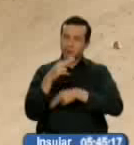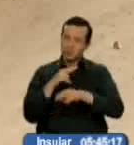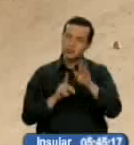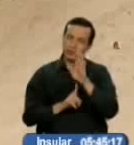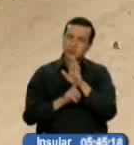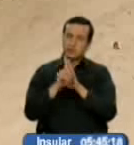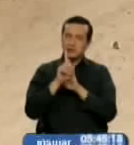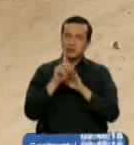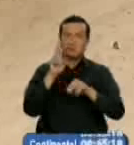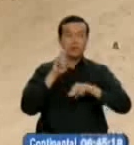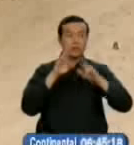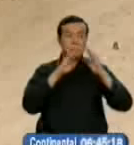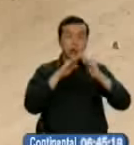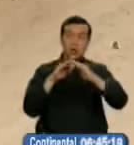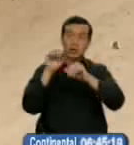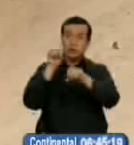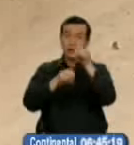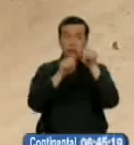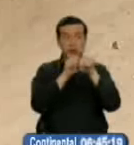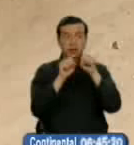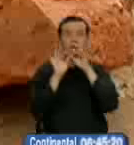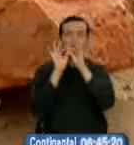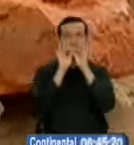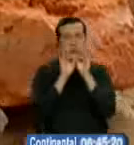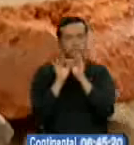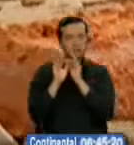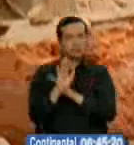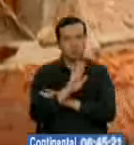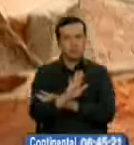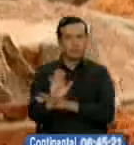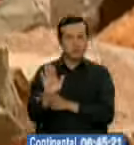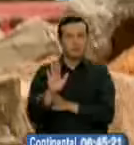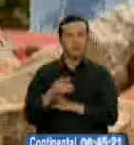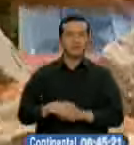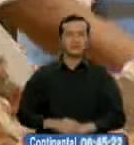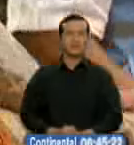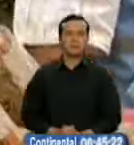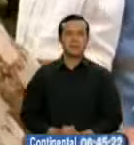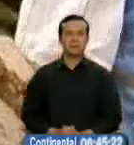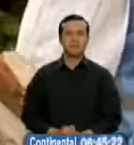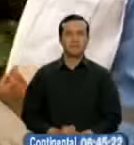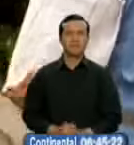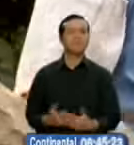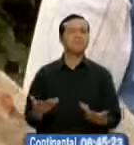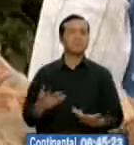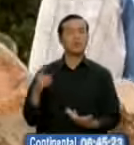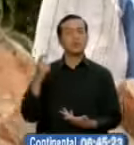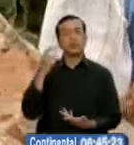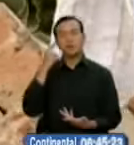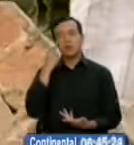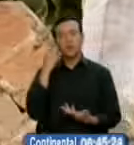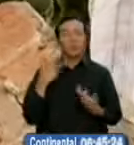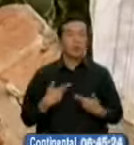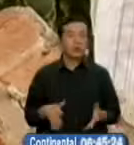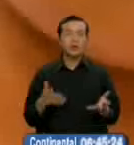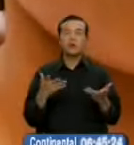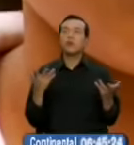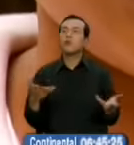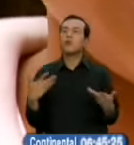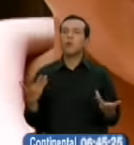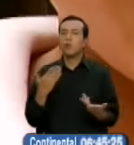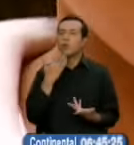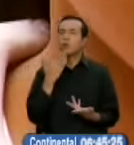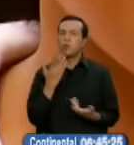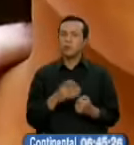y reconstrucción de las viviendas que han colapsado durante el terremoto del 16 de abril. Porque a veces necesitamos, para cualquier cosa,